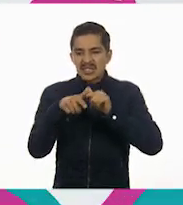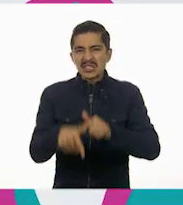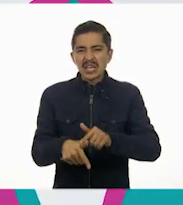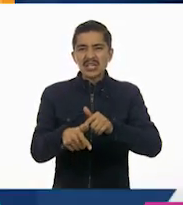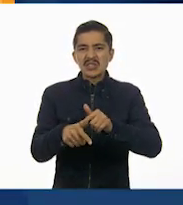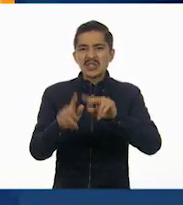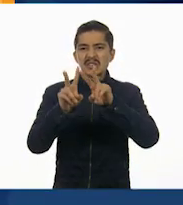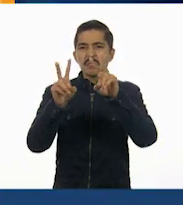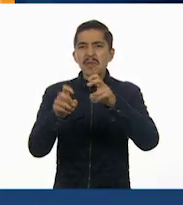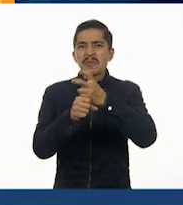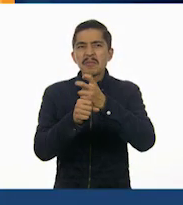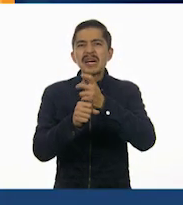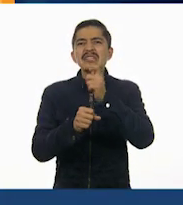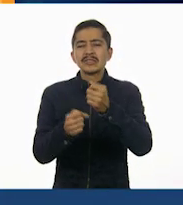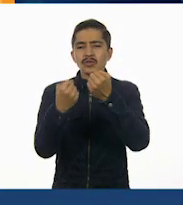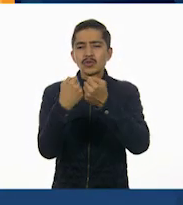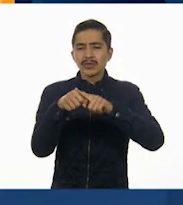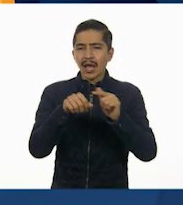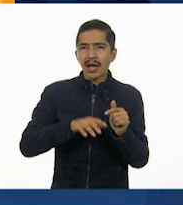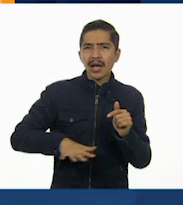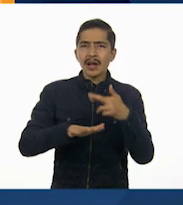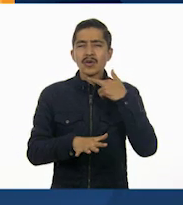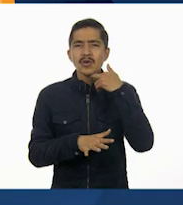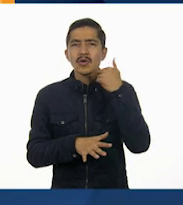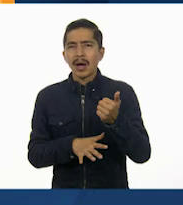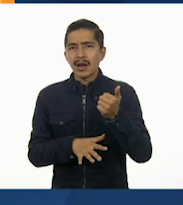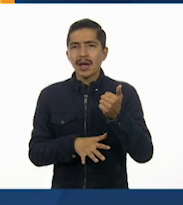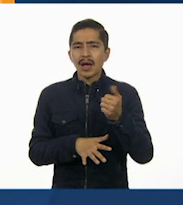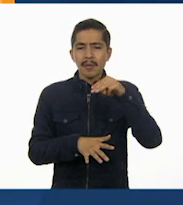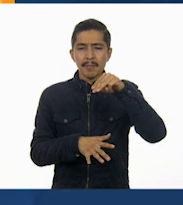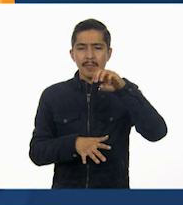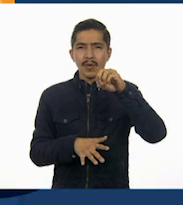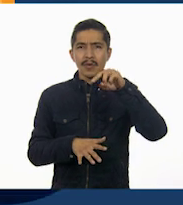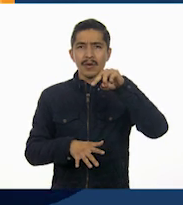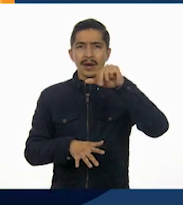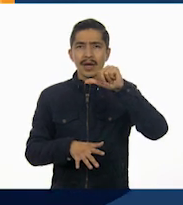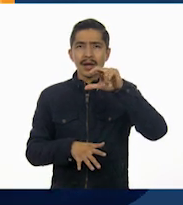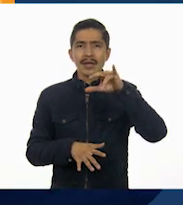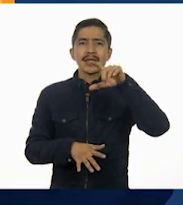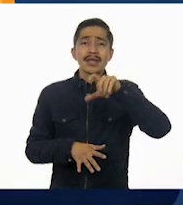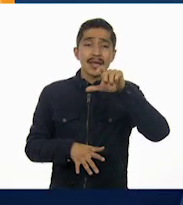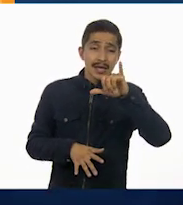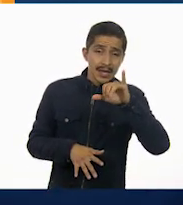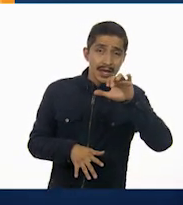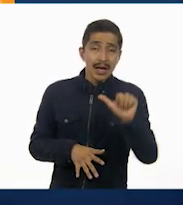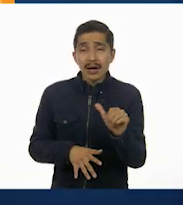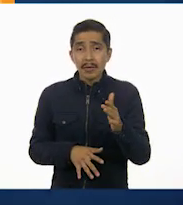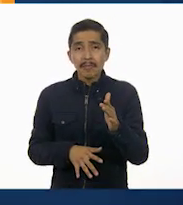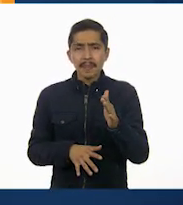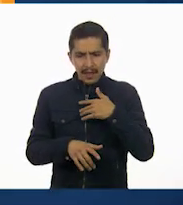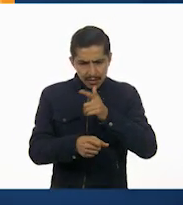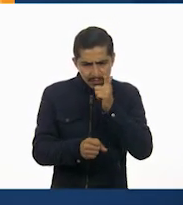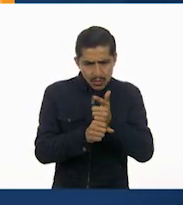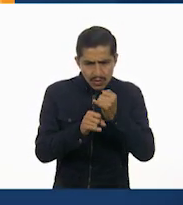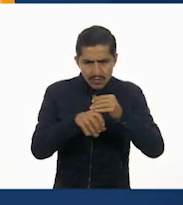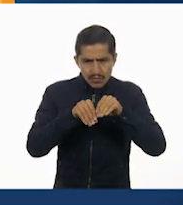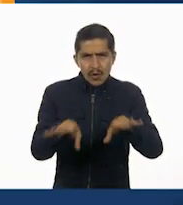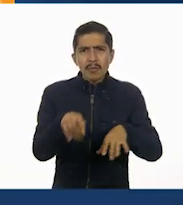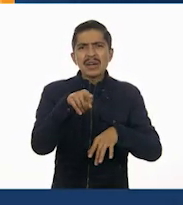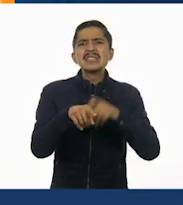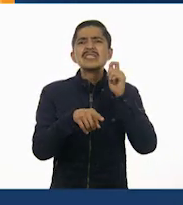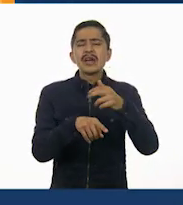subtema, la sociedad romana durante la monarquía. Dentro de la información que encontré, se señala que el